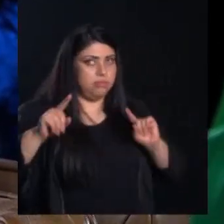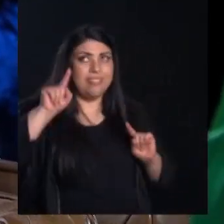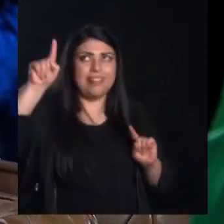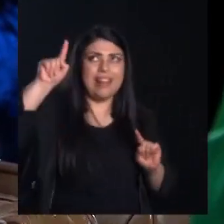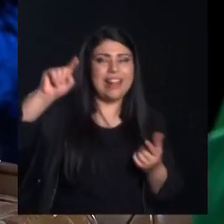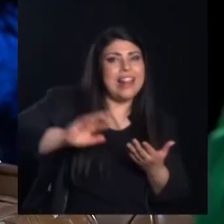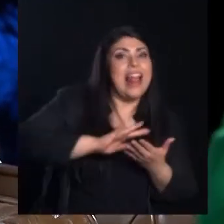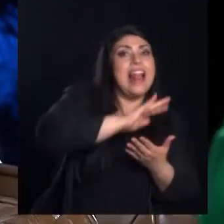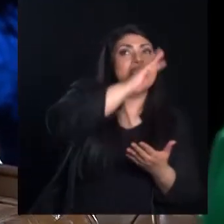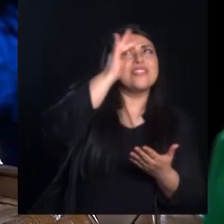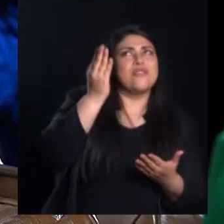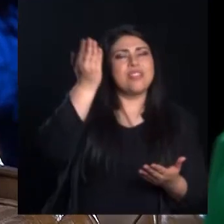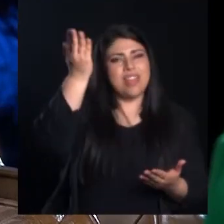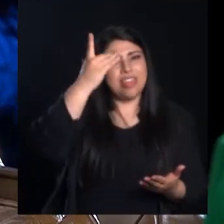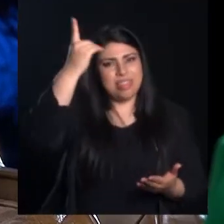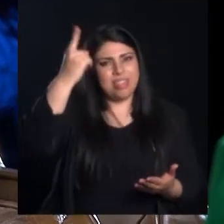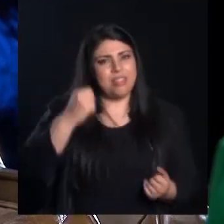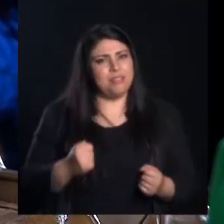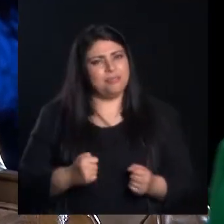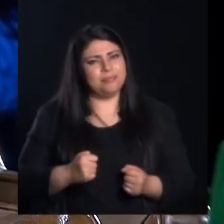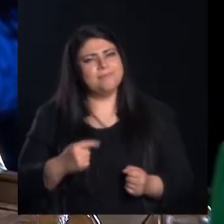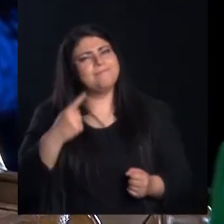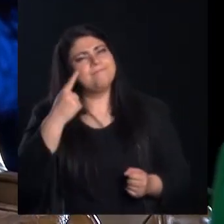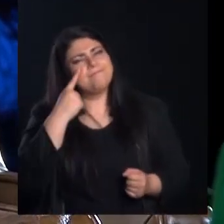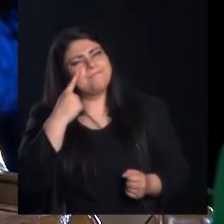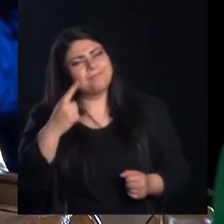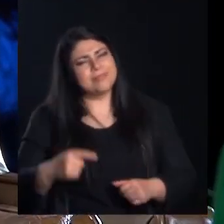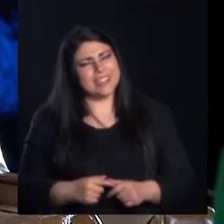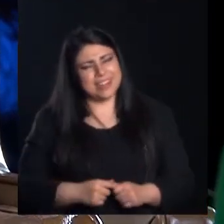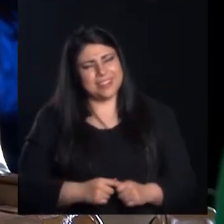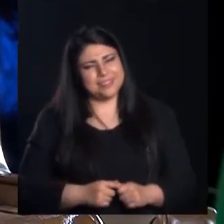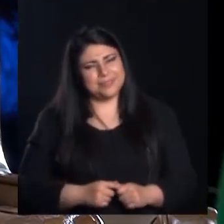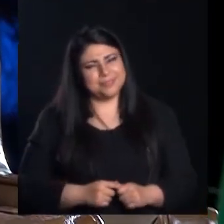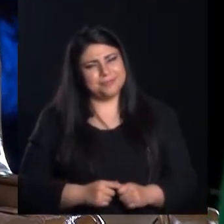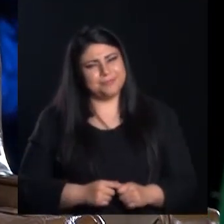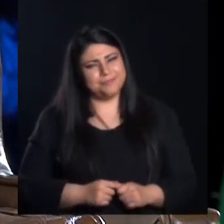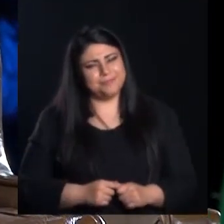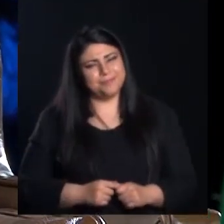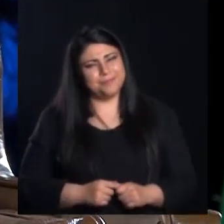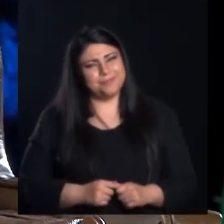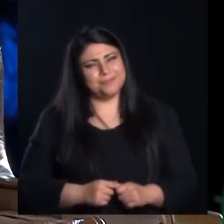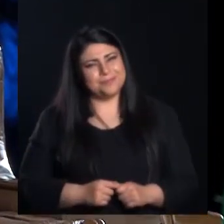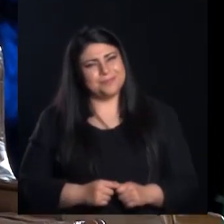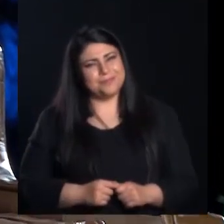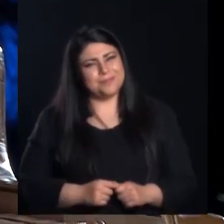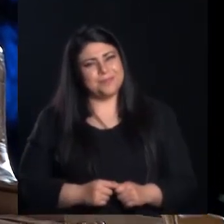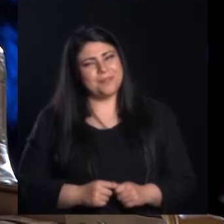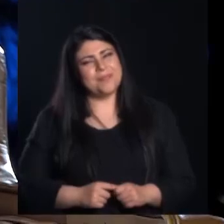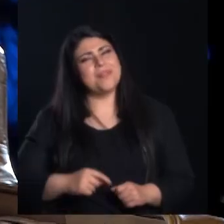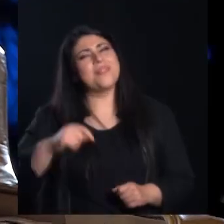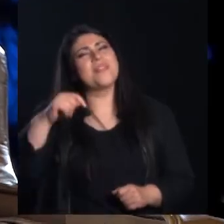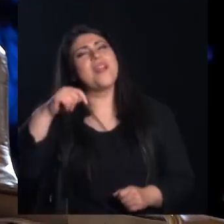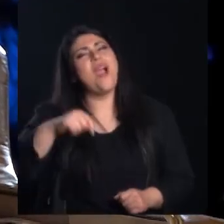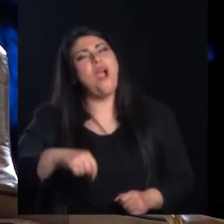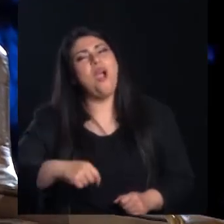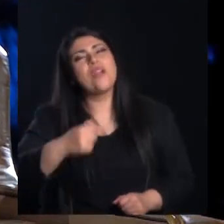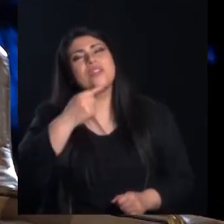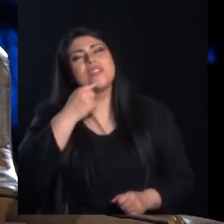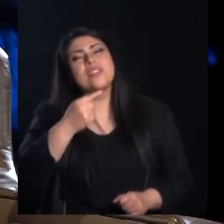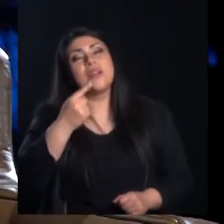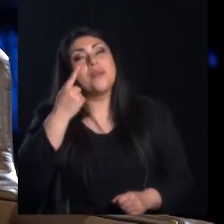quiero concluir este tema de una forma y es decir el espíritu del señor está sobre